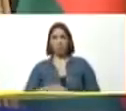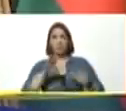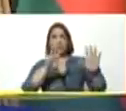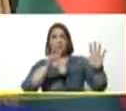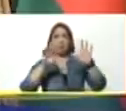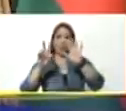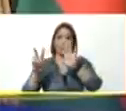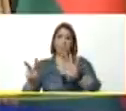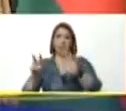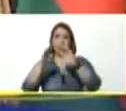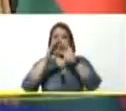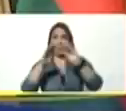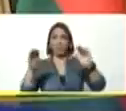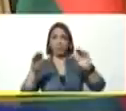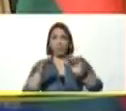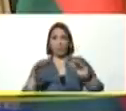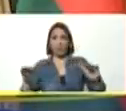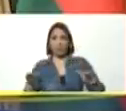17 de diciembre